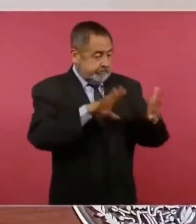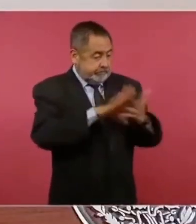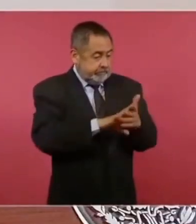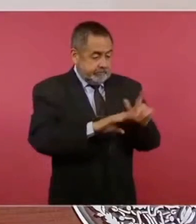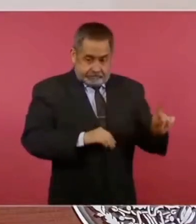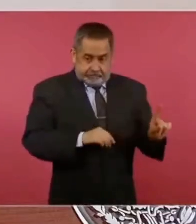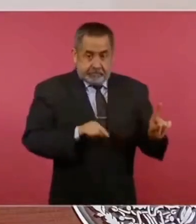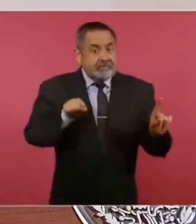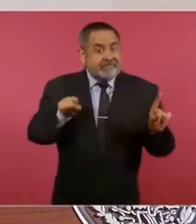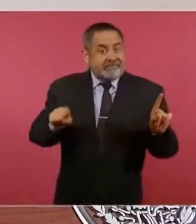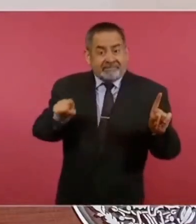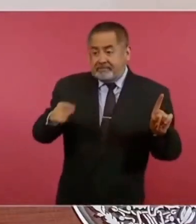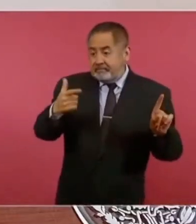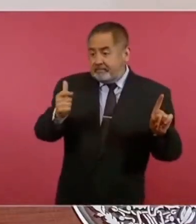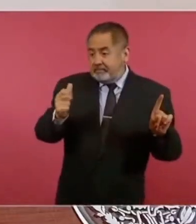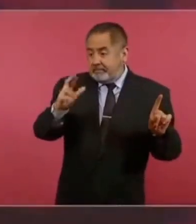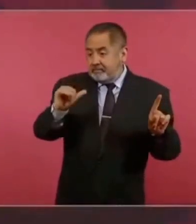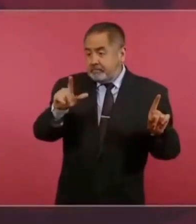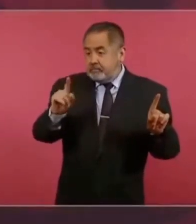Eso